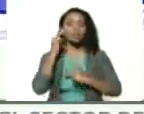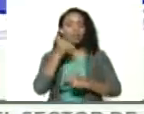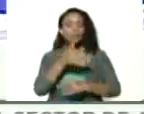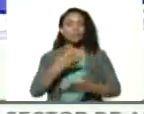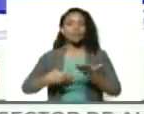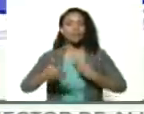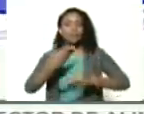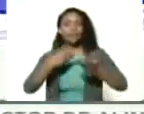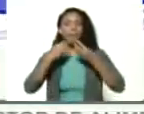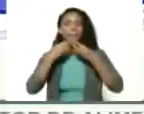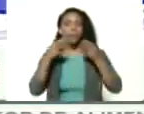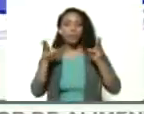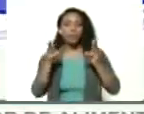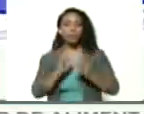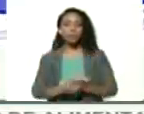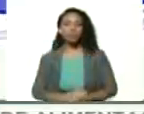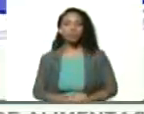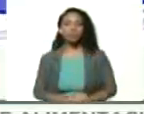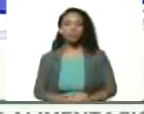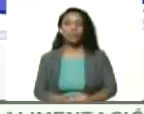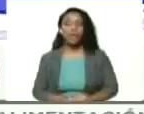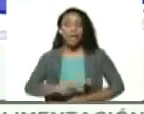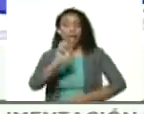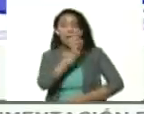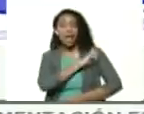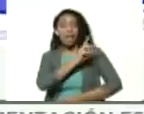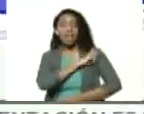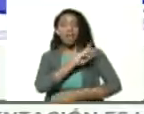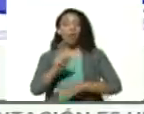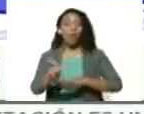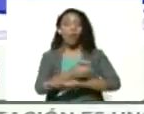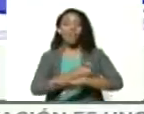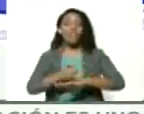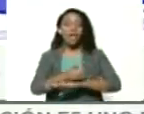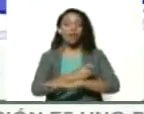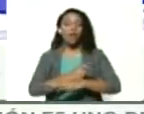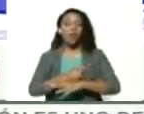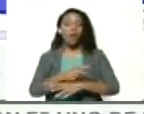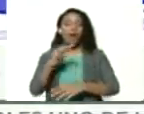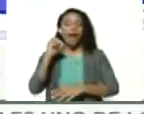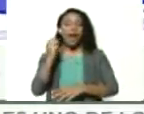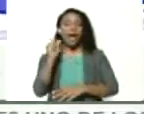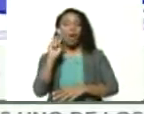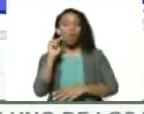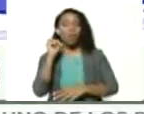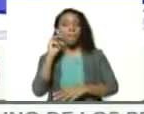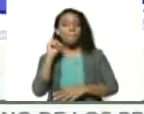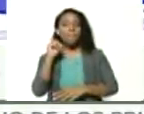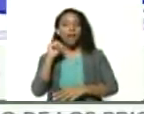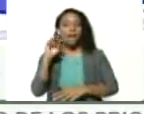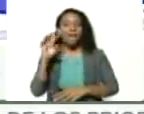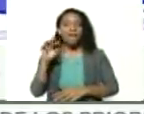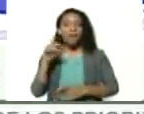públicos, el jefe de gobierno de Caracas, Naúm Fernández, presente y siempre